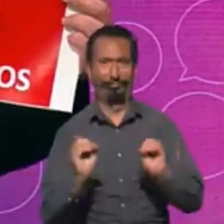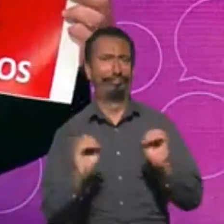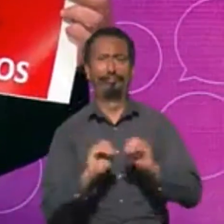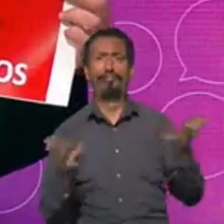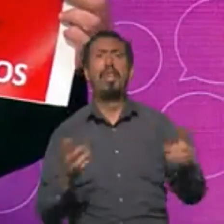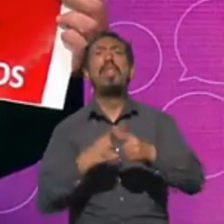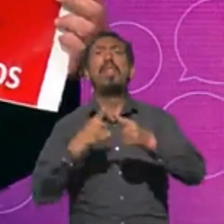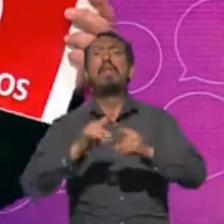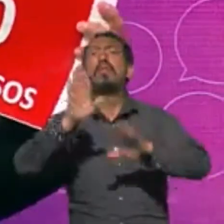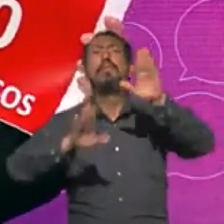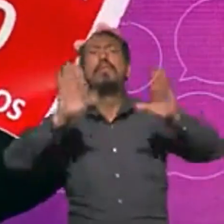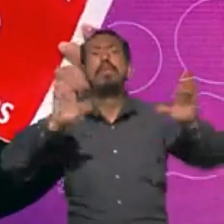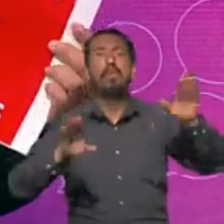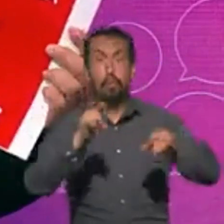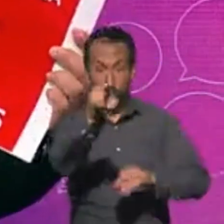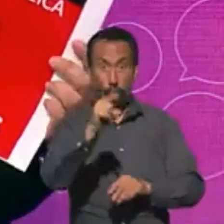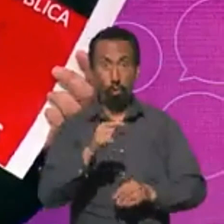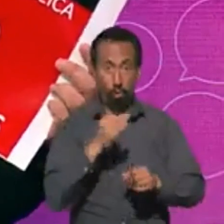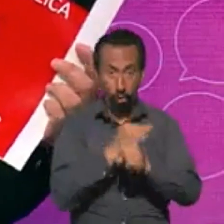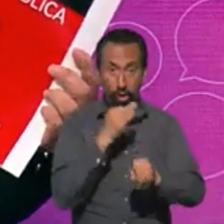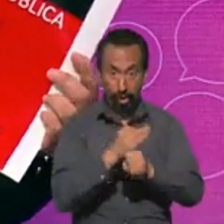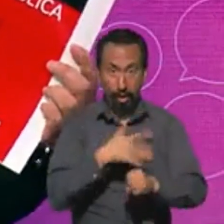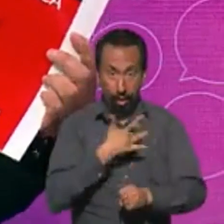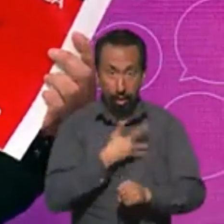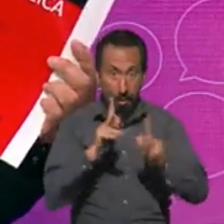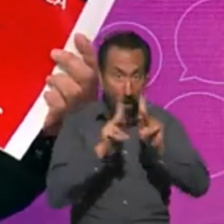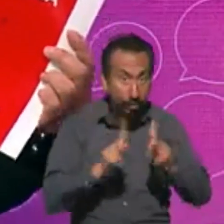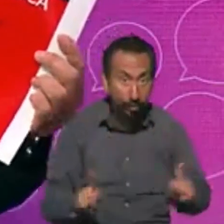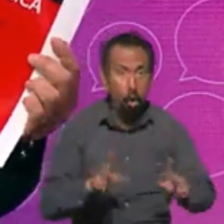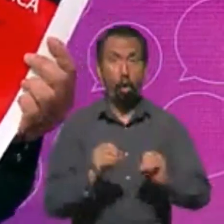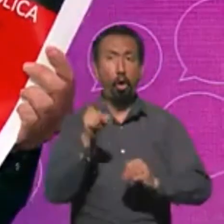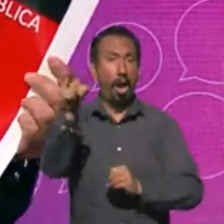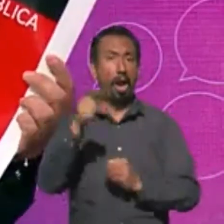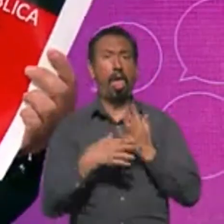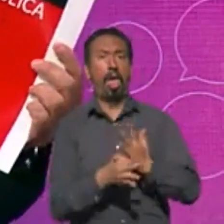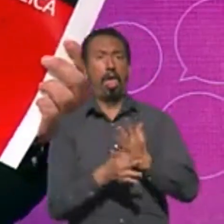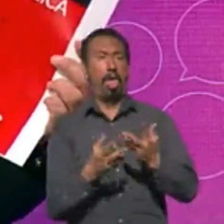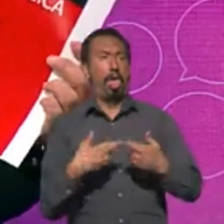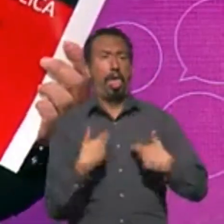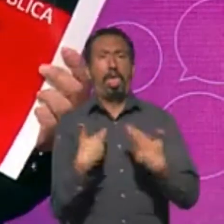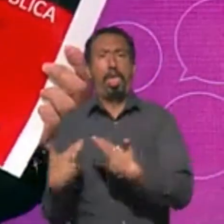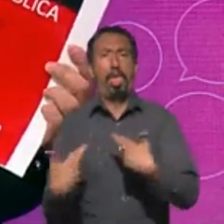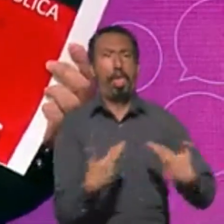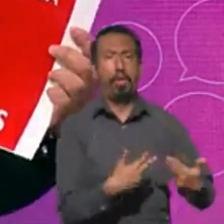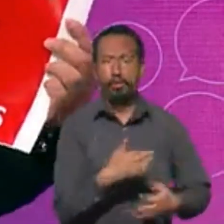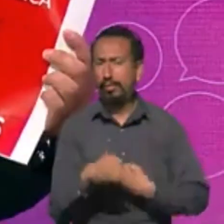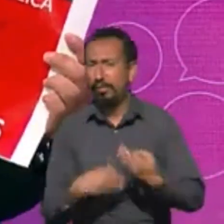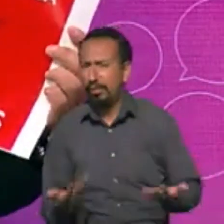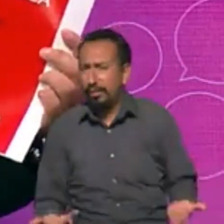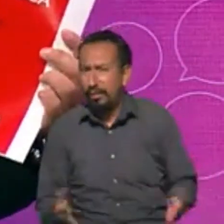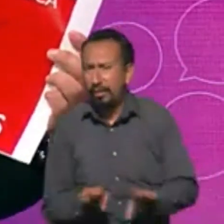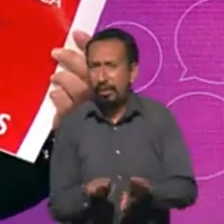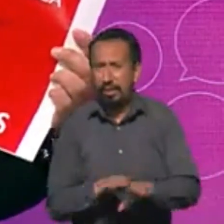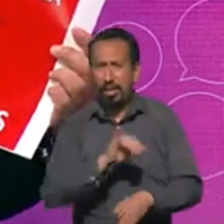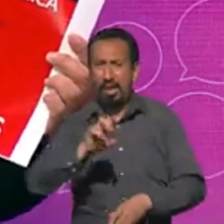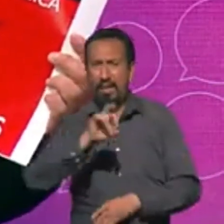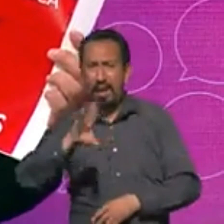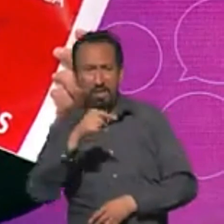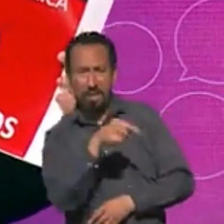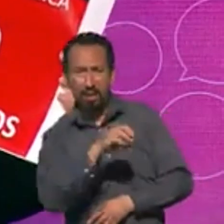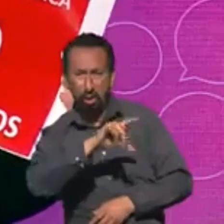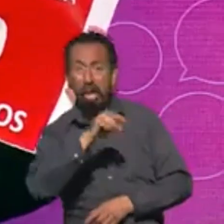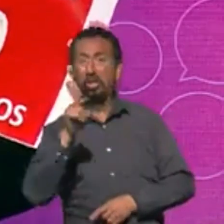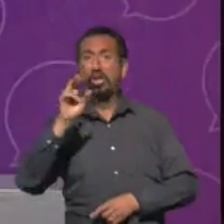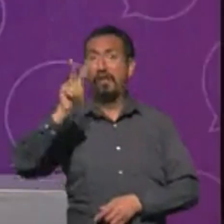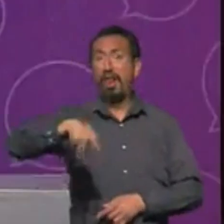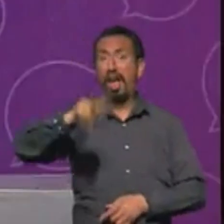a alguien que no esté comprometido por dádivas por compromisos por trabajo por obligación con Javier Mendoza para que diga